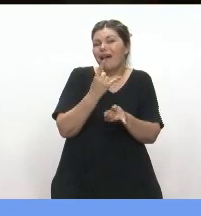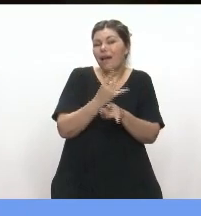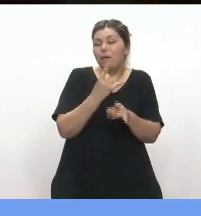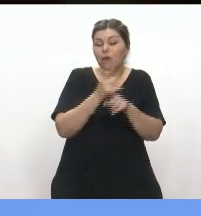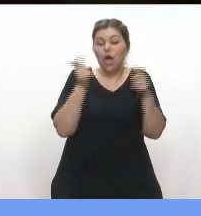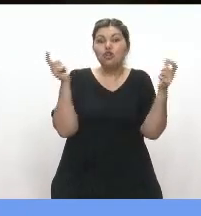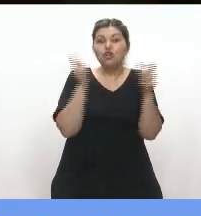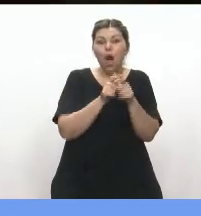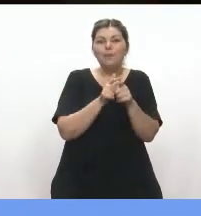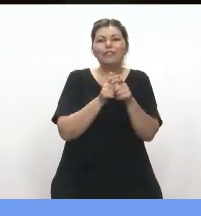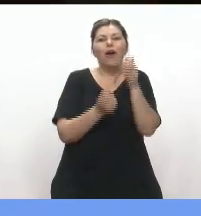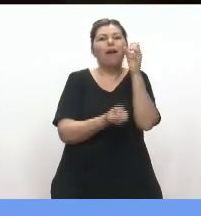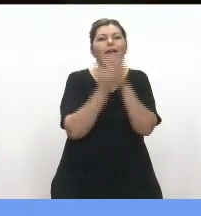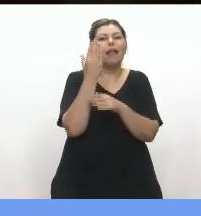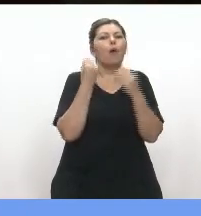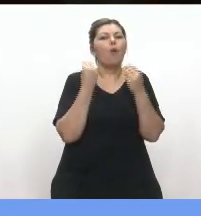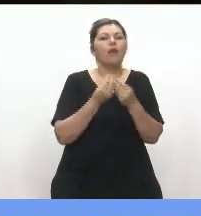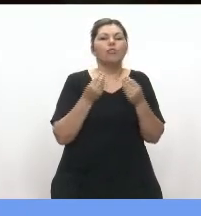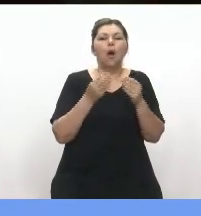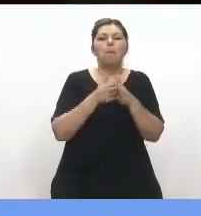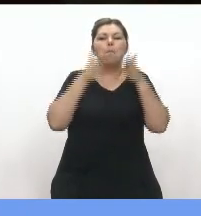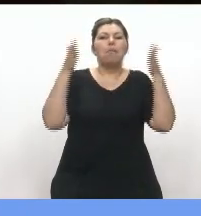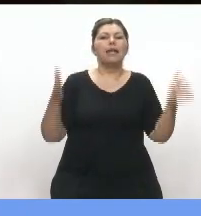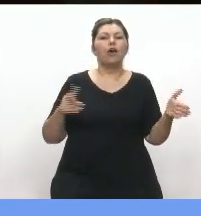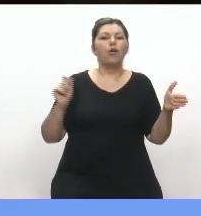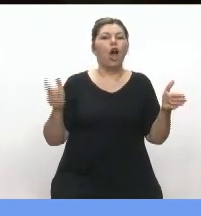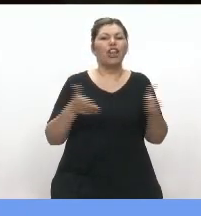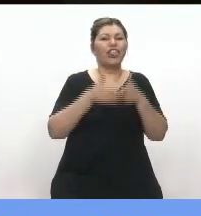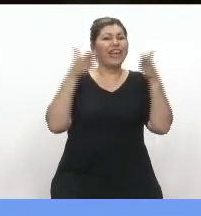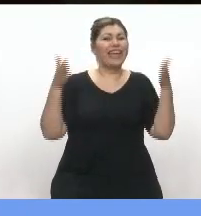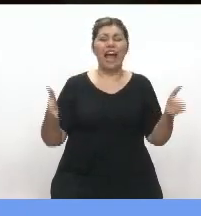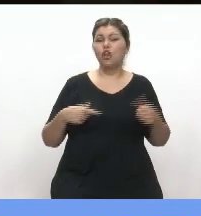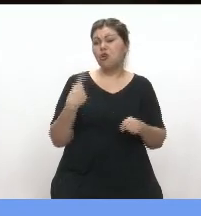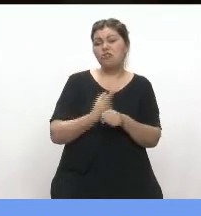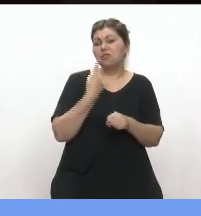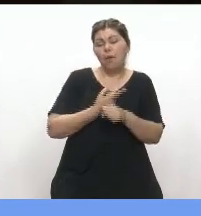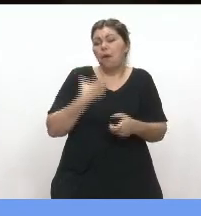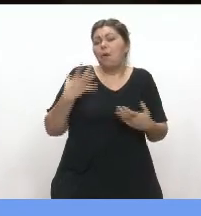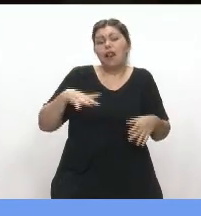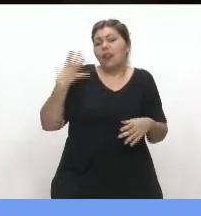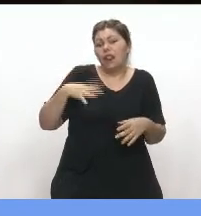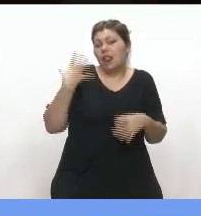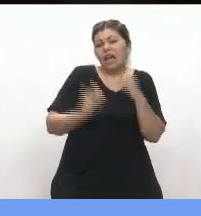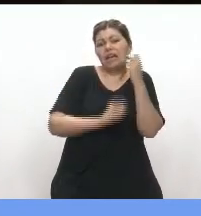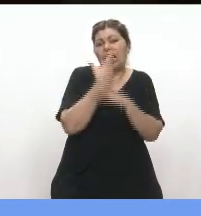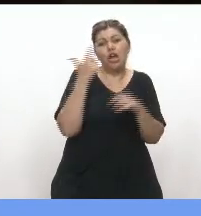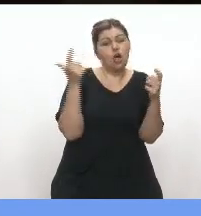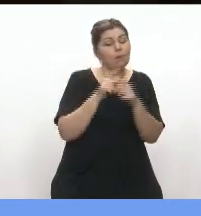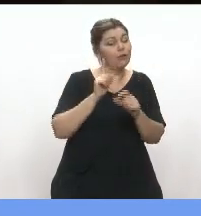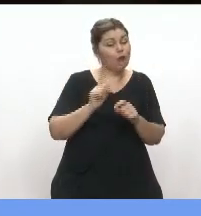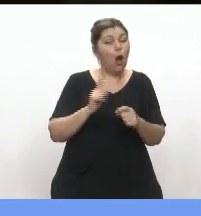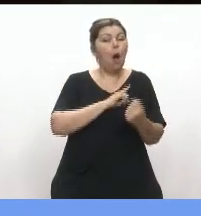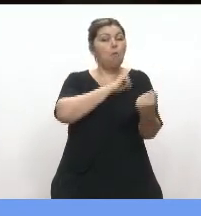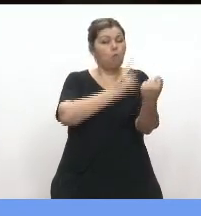periodo ordinario, no se puede hacer cualquier cosa. No es que podemos ponernos a trabajar acá por la duda a conformar las comisiones. Cuando llama el Poder